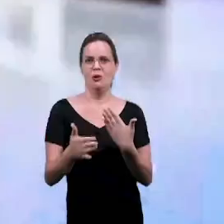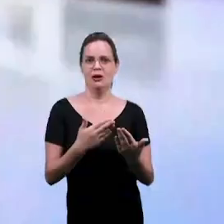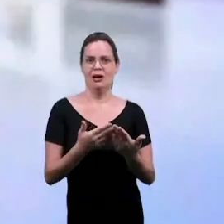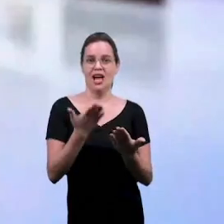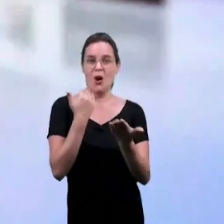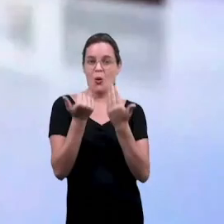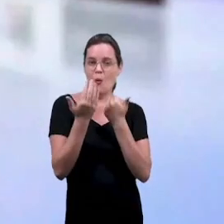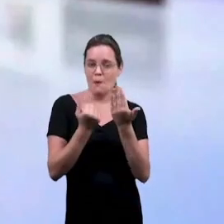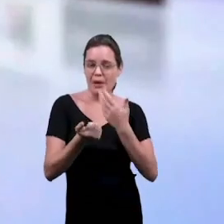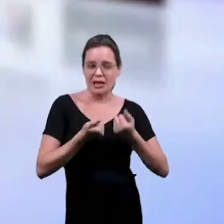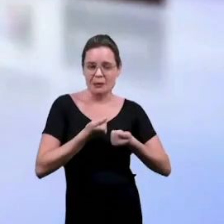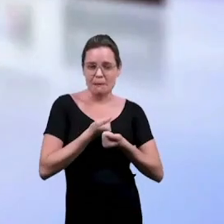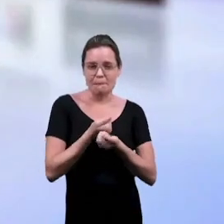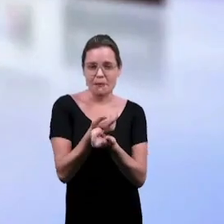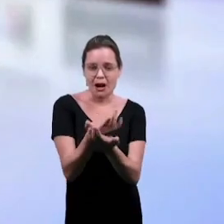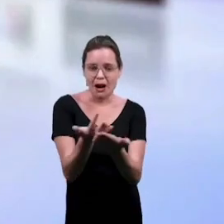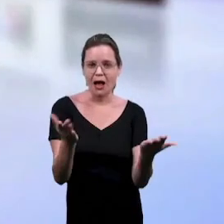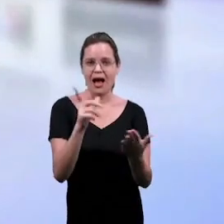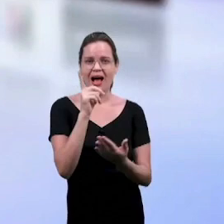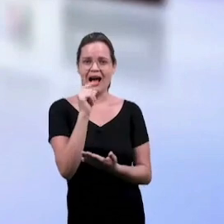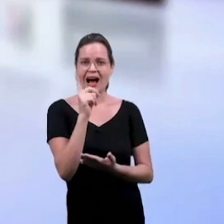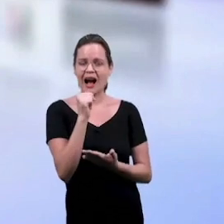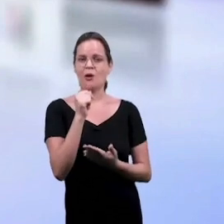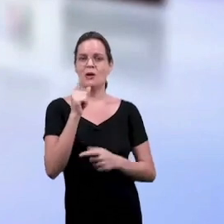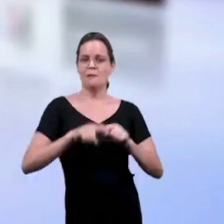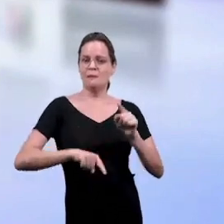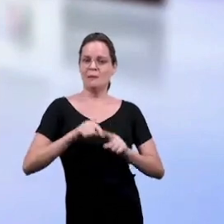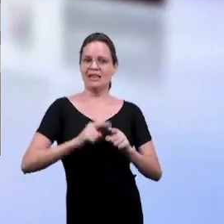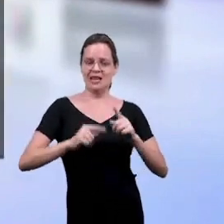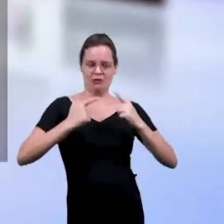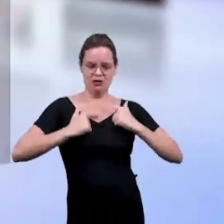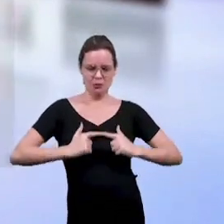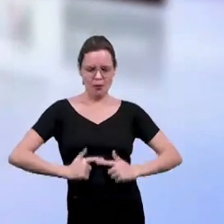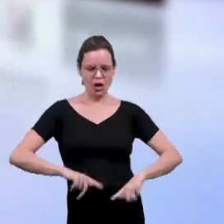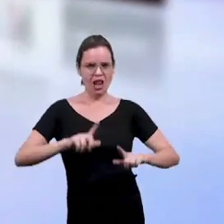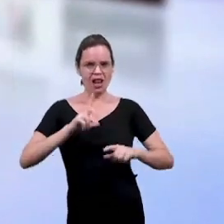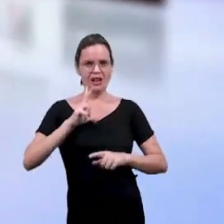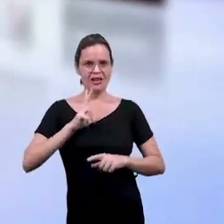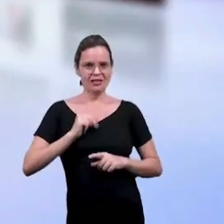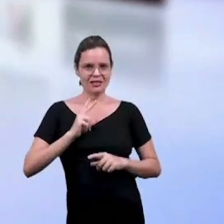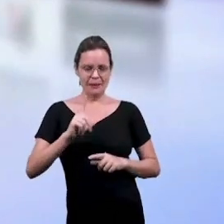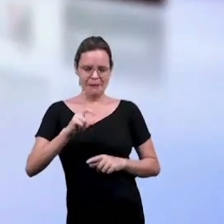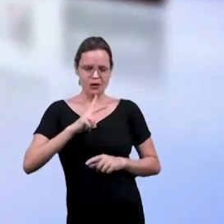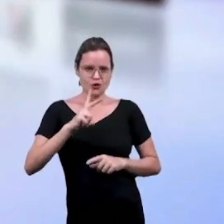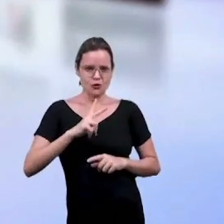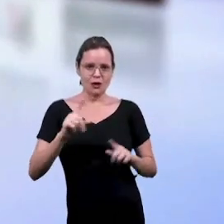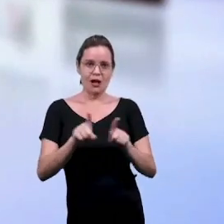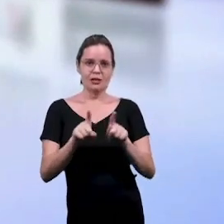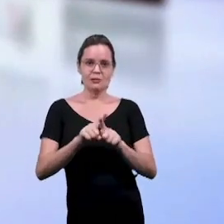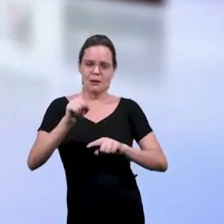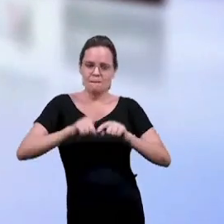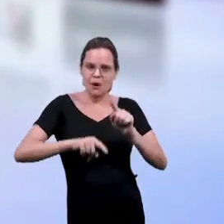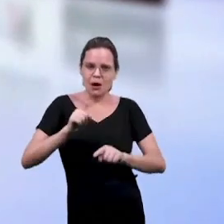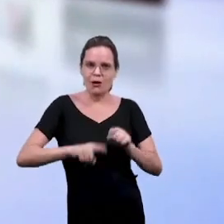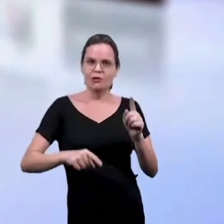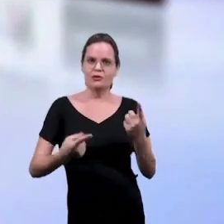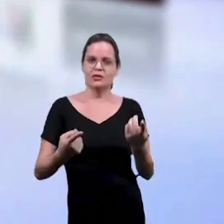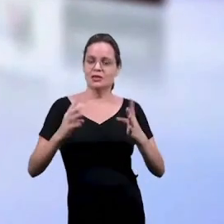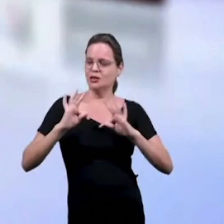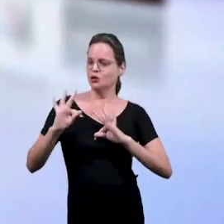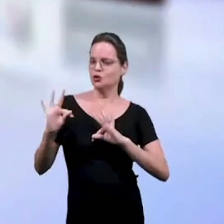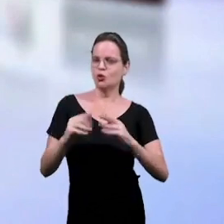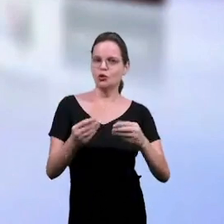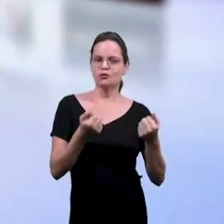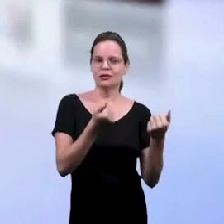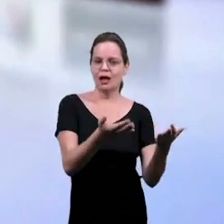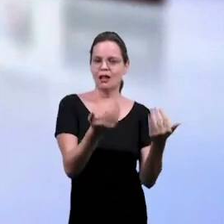la sociedad en general. Toneladas de alimentos, agua mineral, ítems de higiene personal y hasta